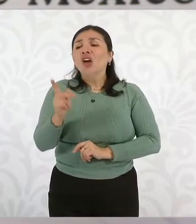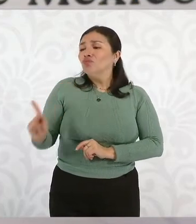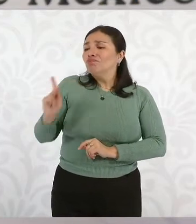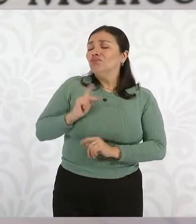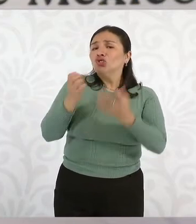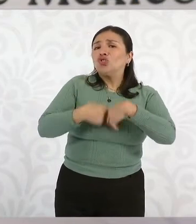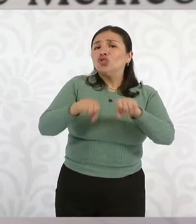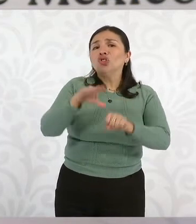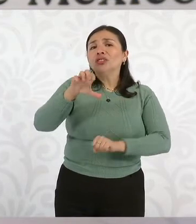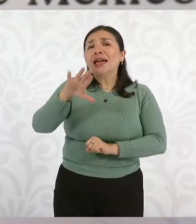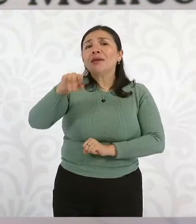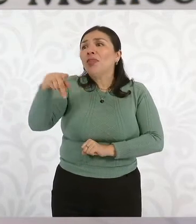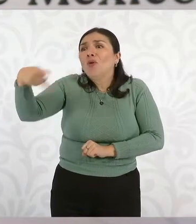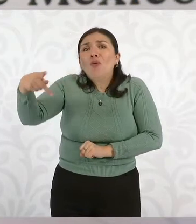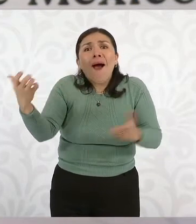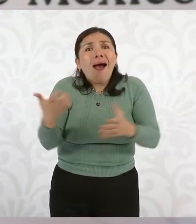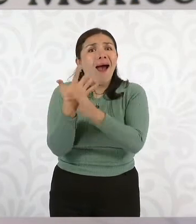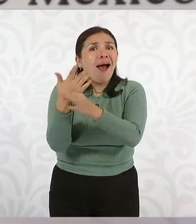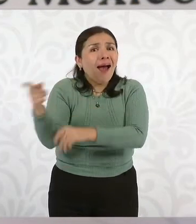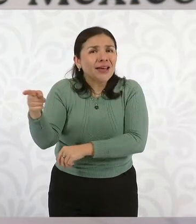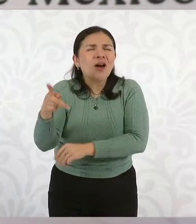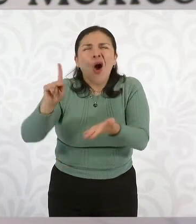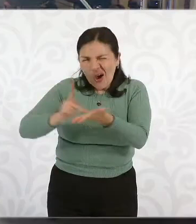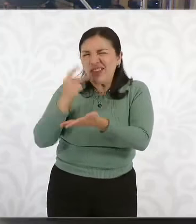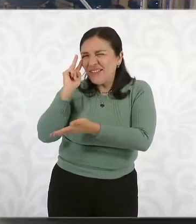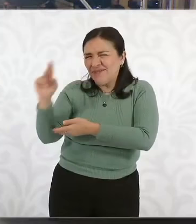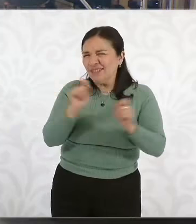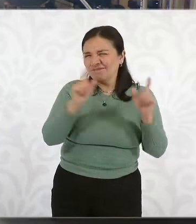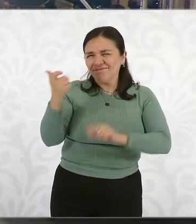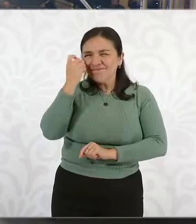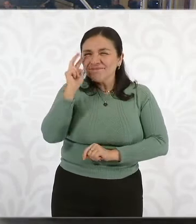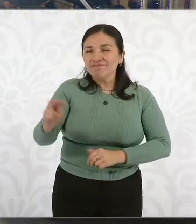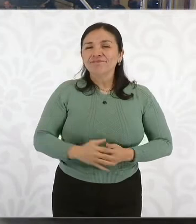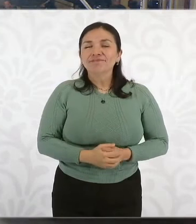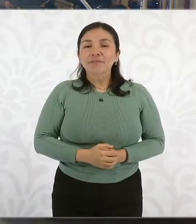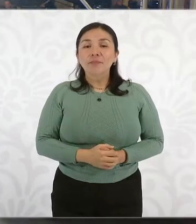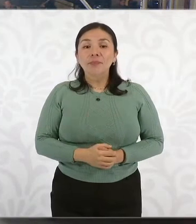Es dicho por él mismo. A ver, pon otra vez el...